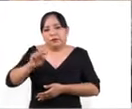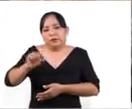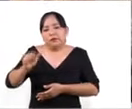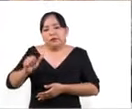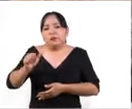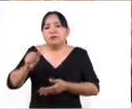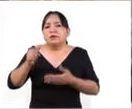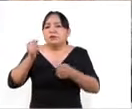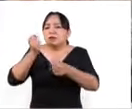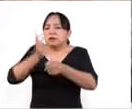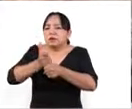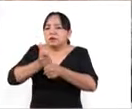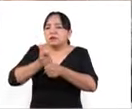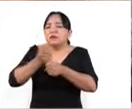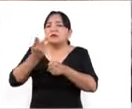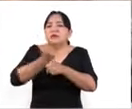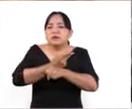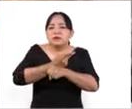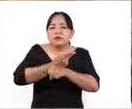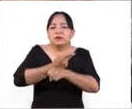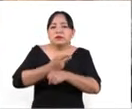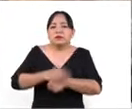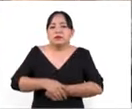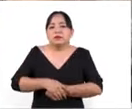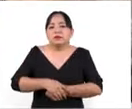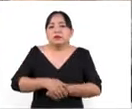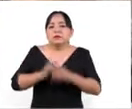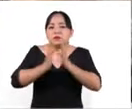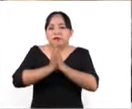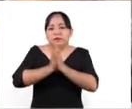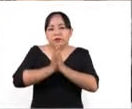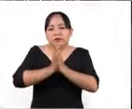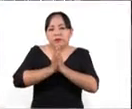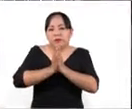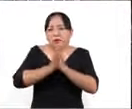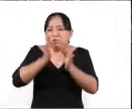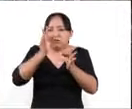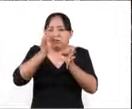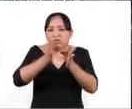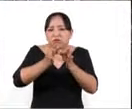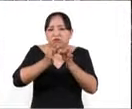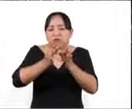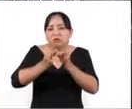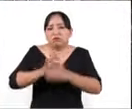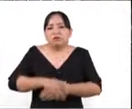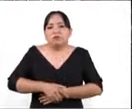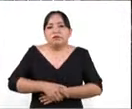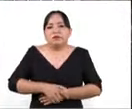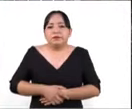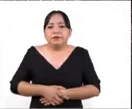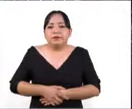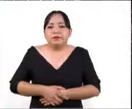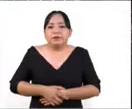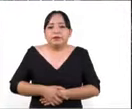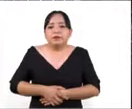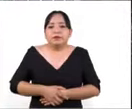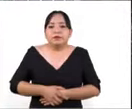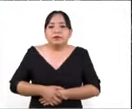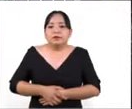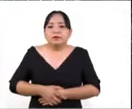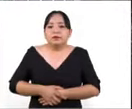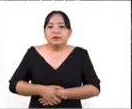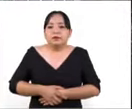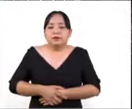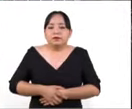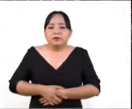o qué encontraron ahí? ¿Qué está pasando? Si nos puede precisar. ¿Quieren? ¿Está la fiscal? Aquí está el Instituto de